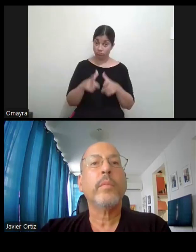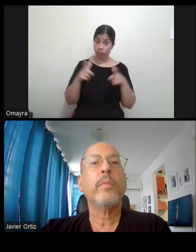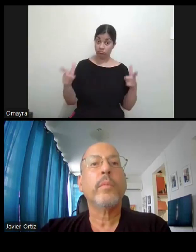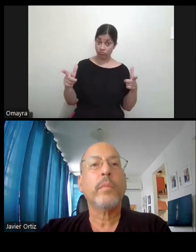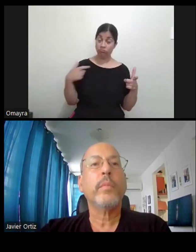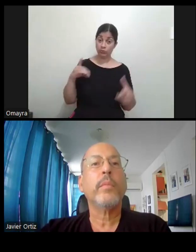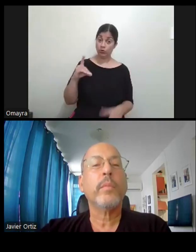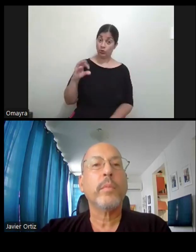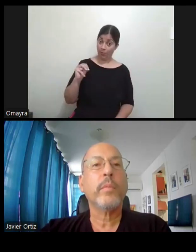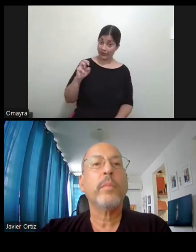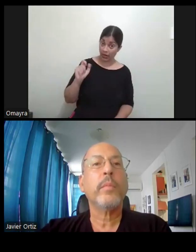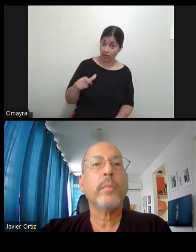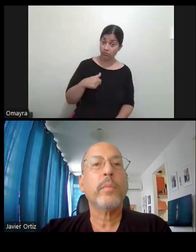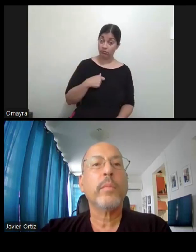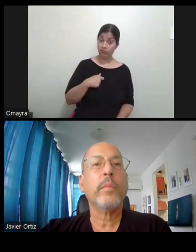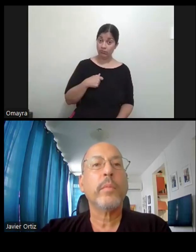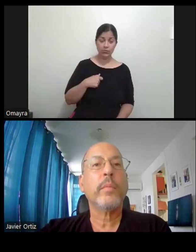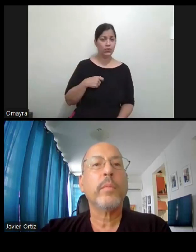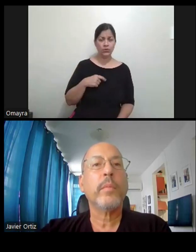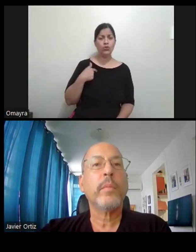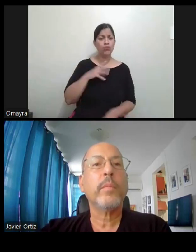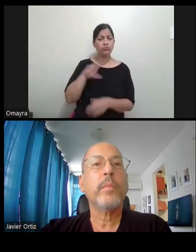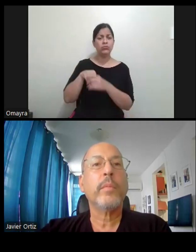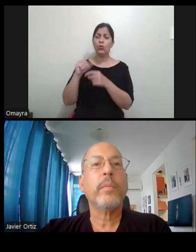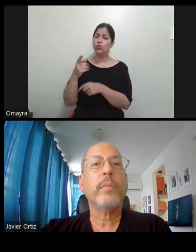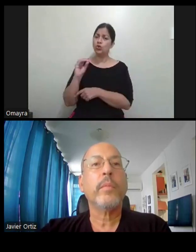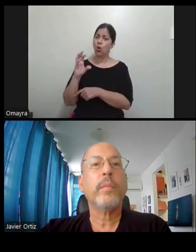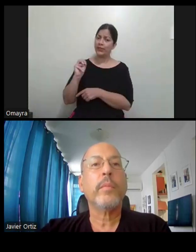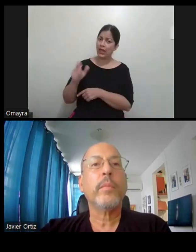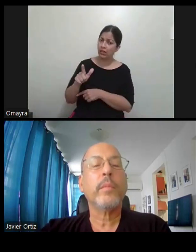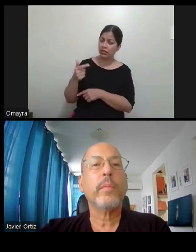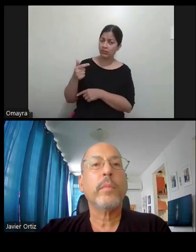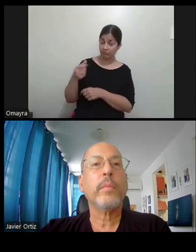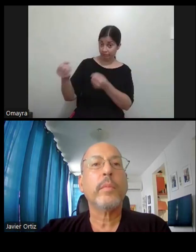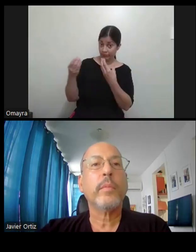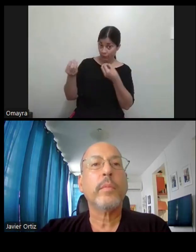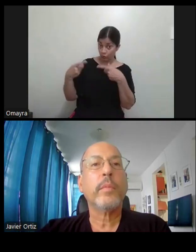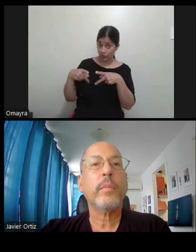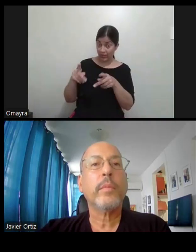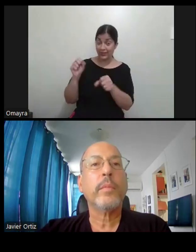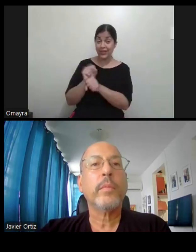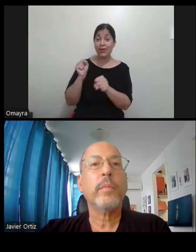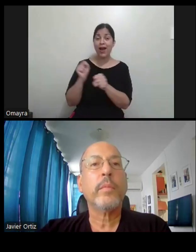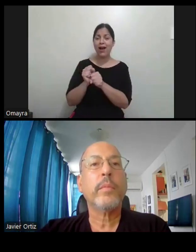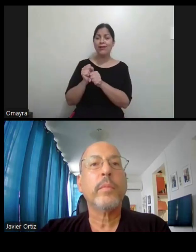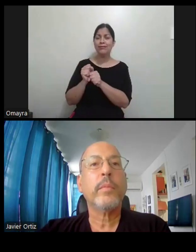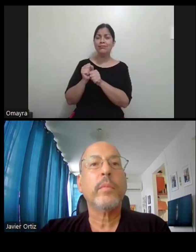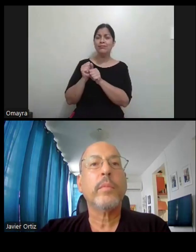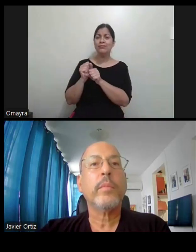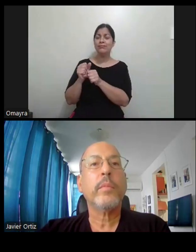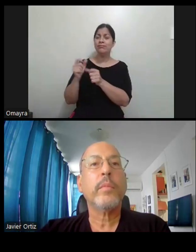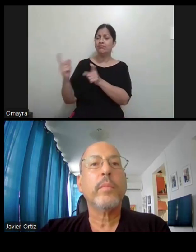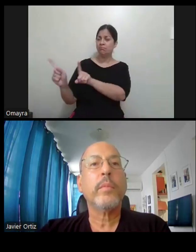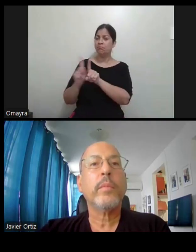Estaba participando en uno de estos documentales. Me dan la oportunidad de hacer trabajar mano a mano con el